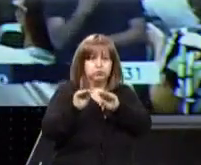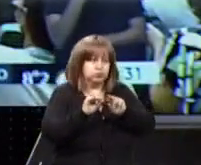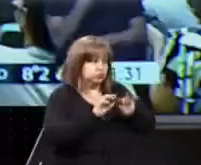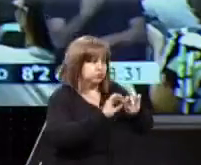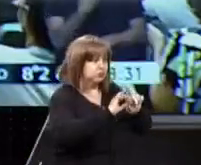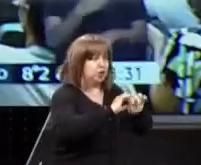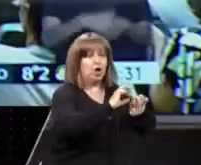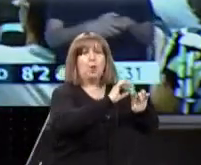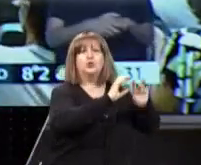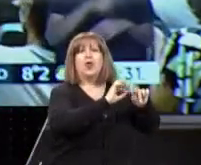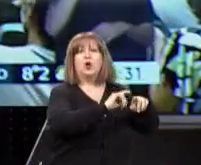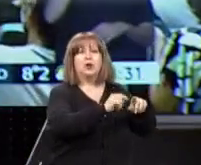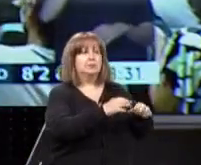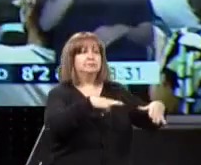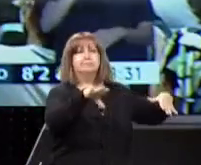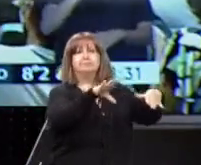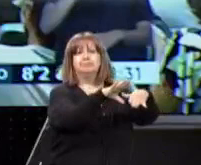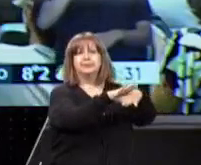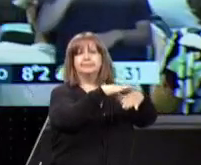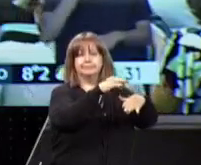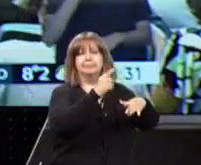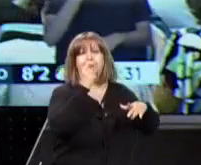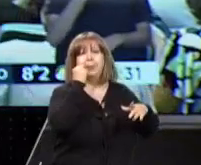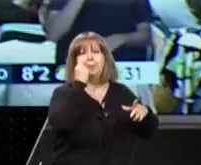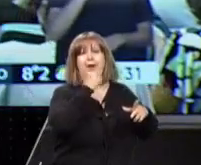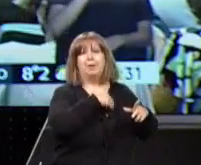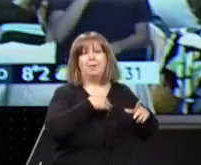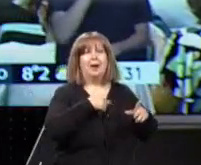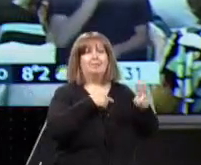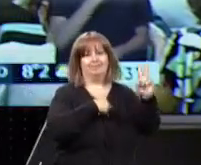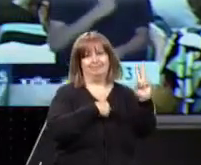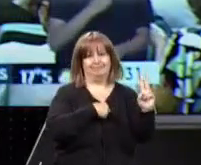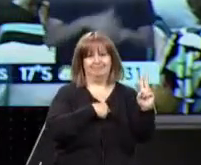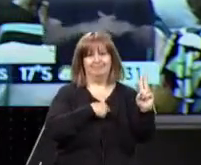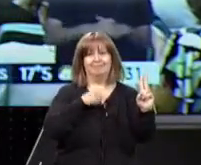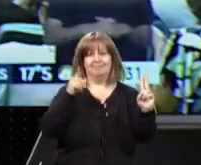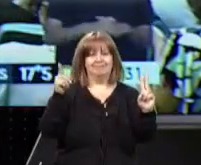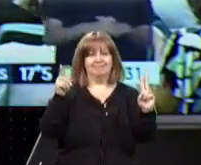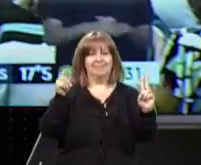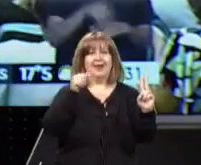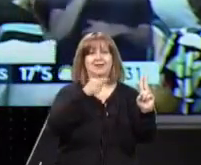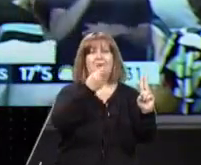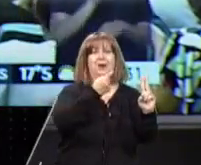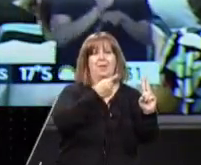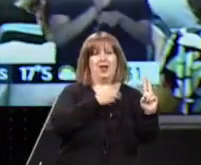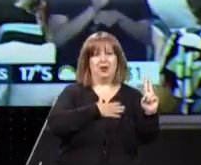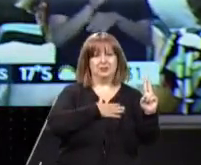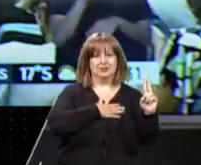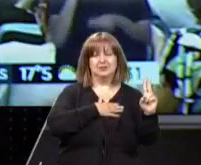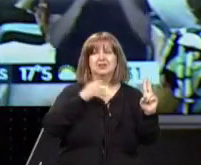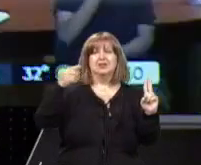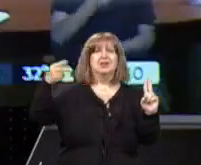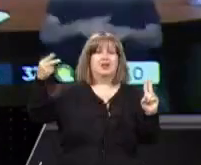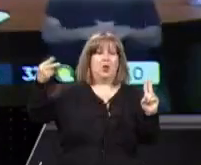MED dos mujeres que ya no están, que las nombraron ahora en la conferencia de abuelas, que es Elba Morales y Pocha Camín,